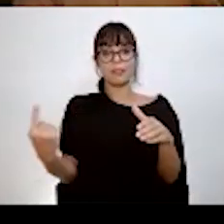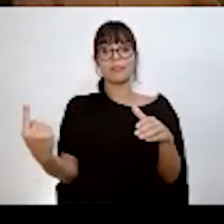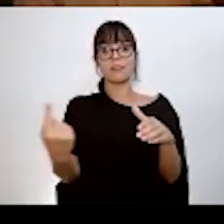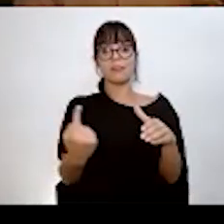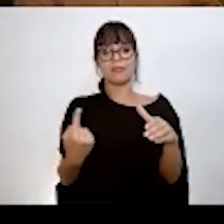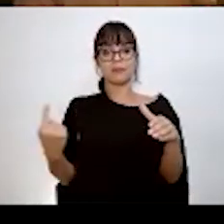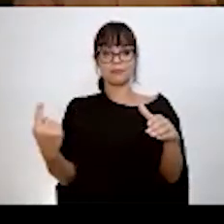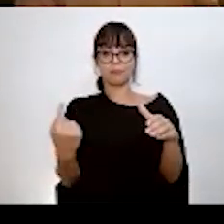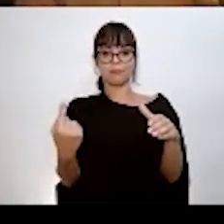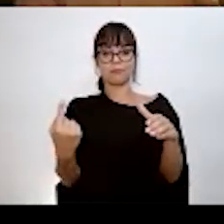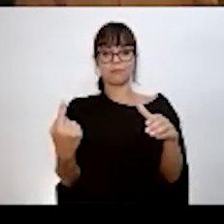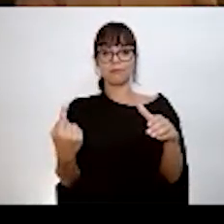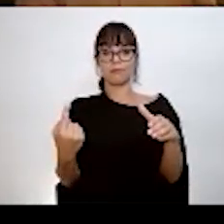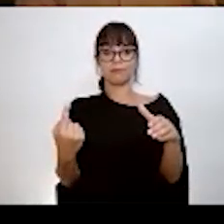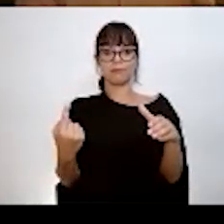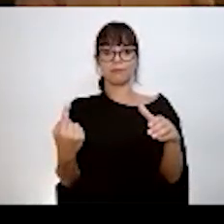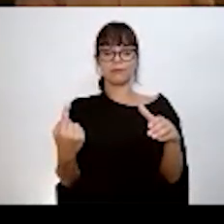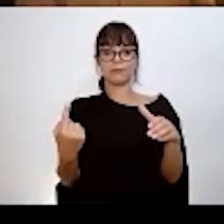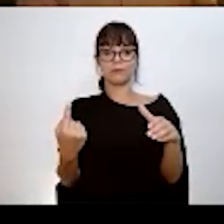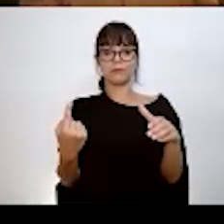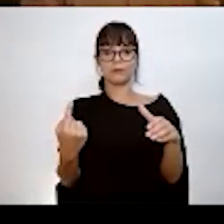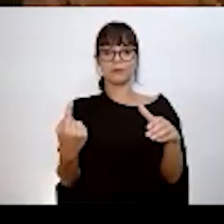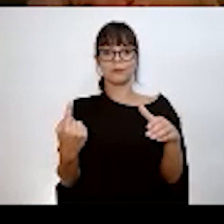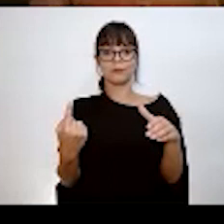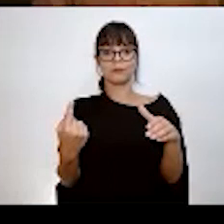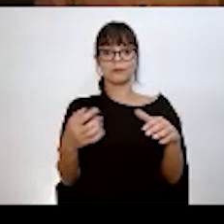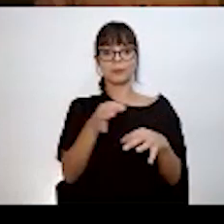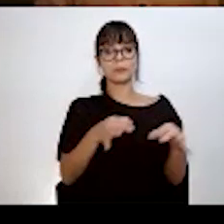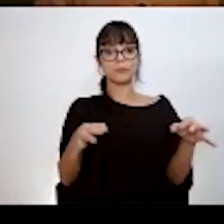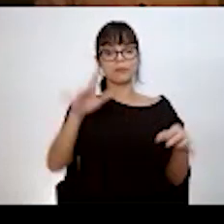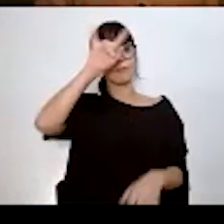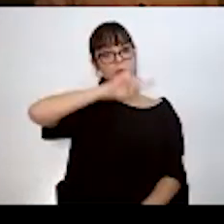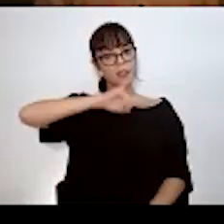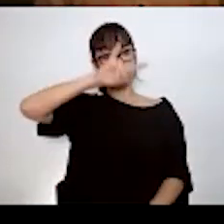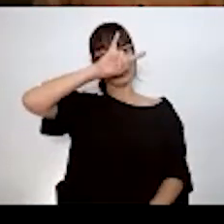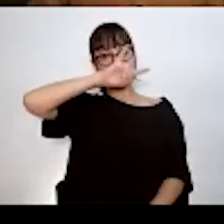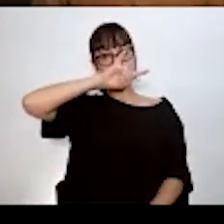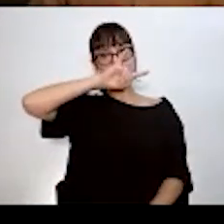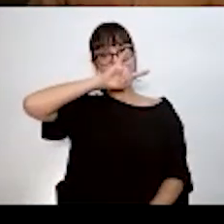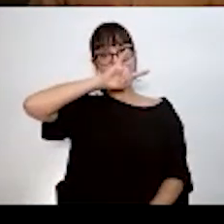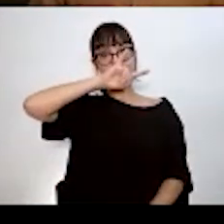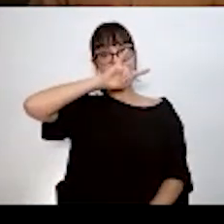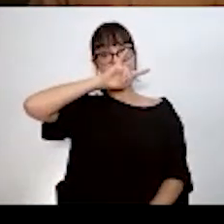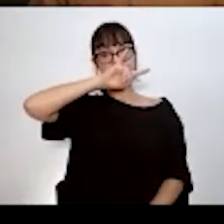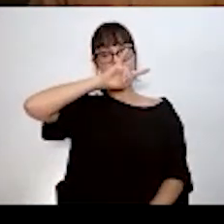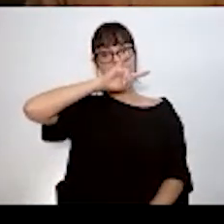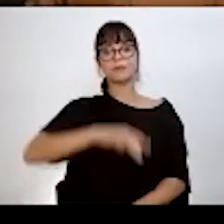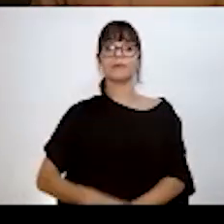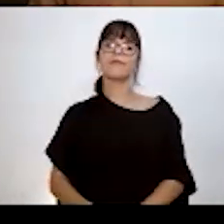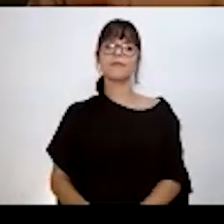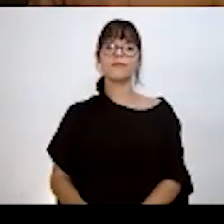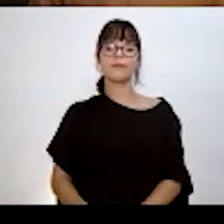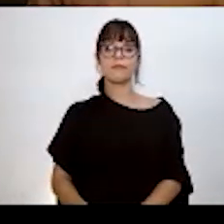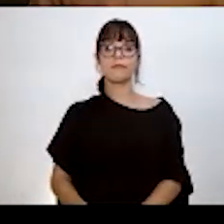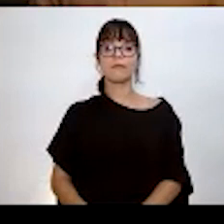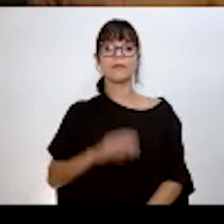cierto que durante mucho tiempo las islas debieron permanecer al margen de las relaciones